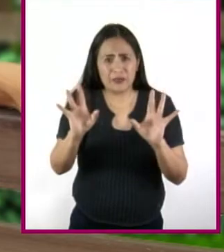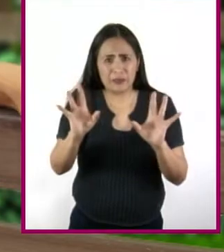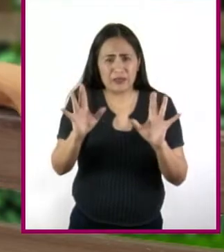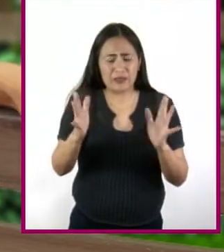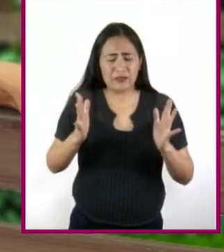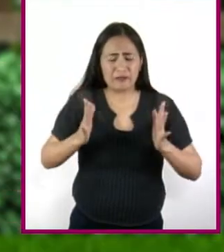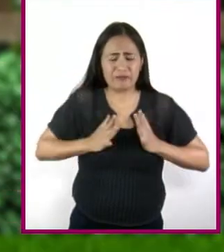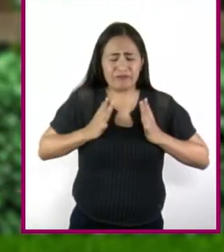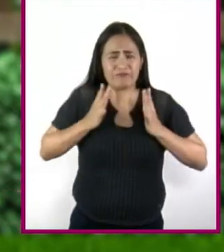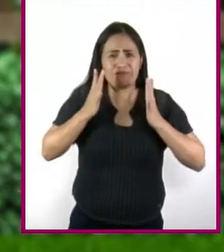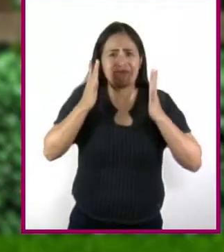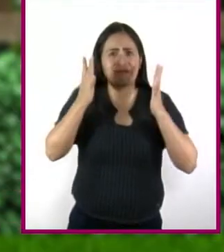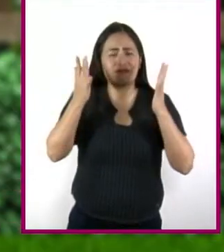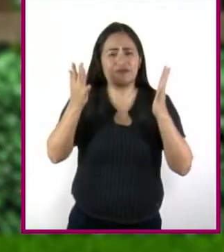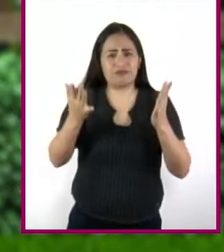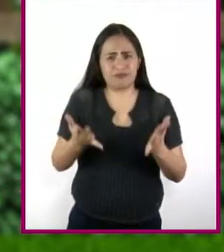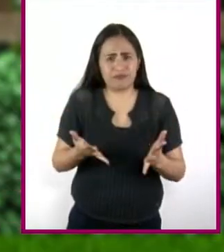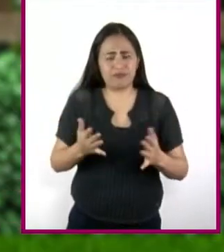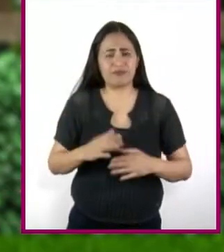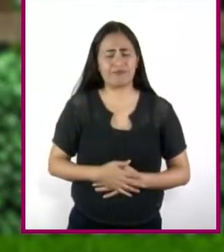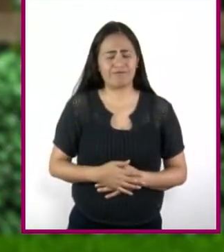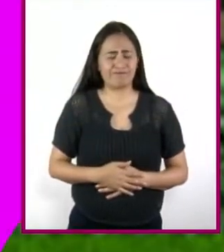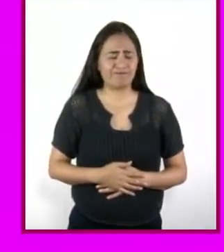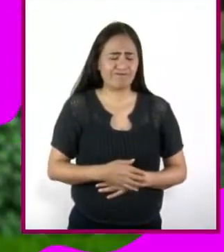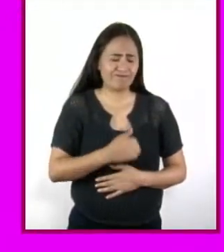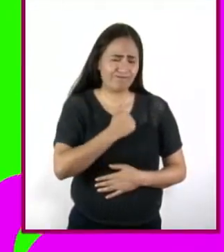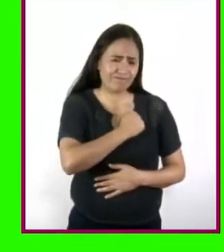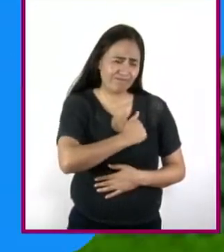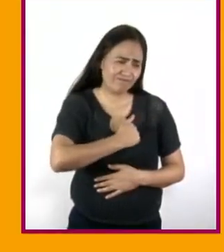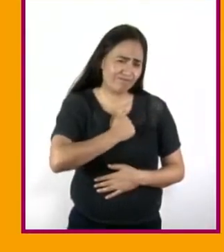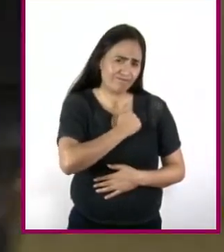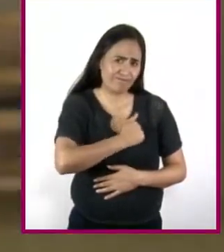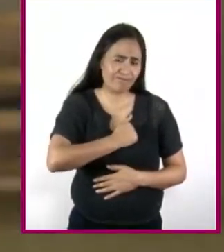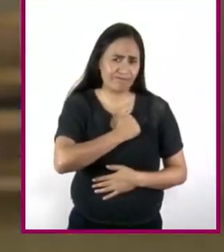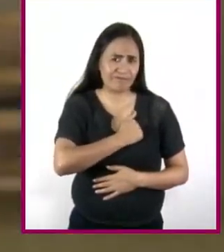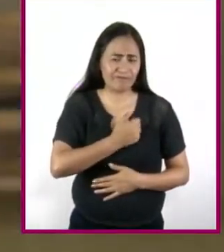algo sorpresivo. Lo lamento, Emi.